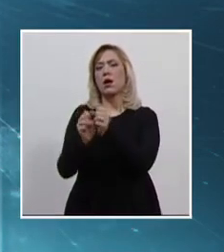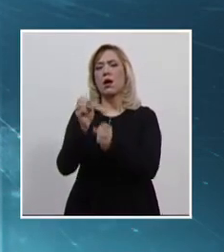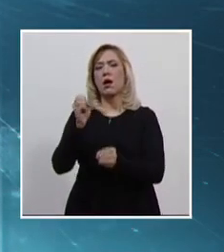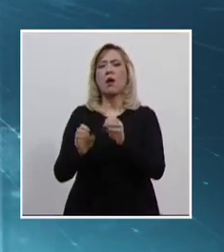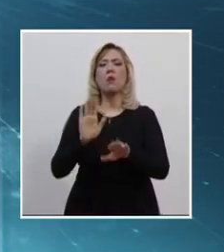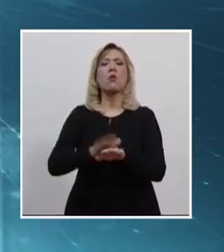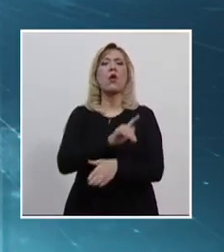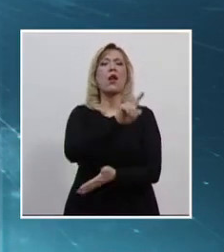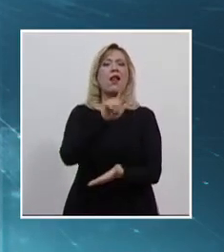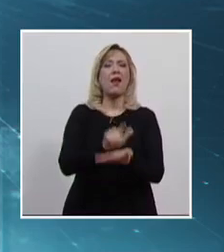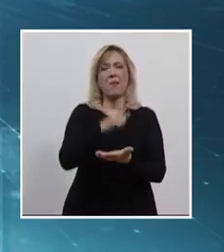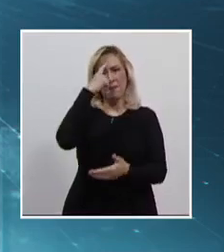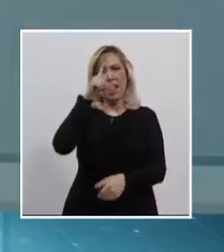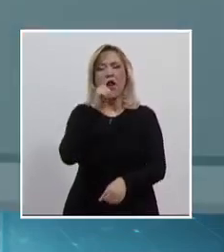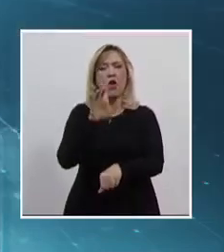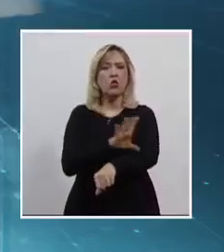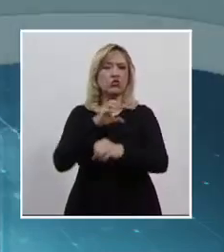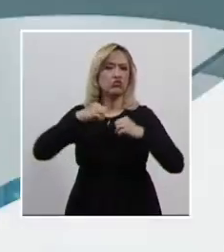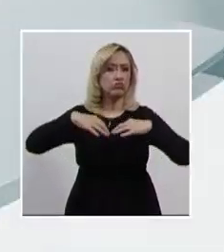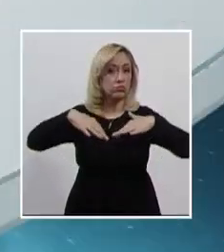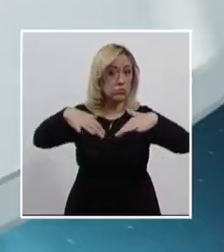la Ley de Industria Eléctrica.